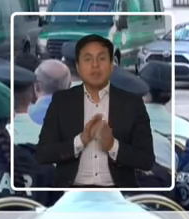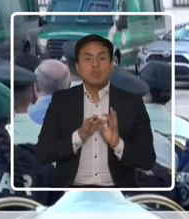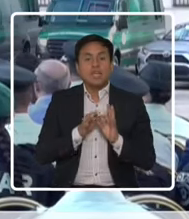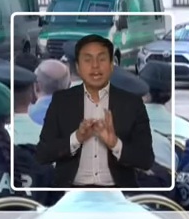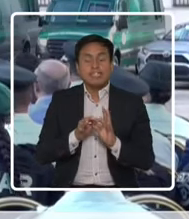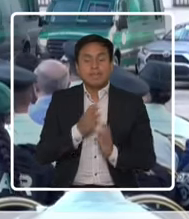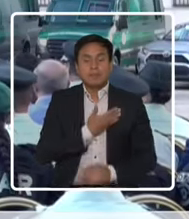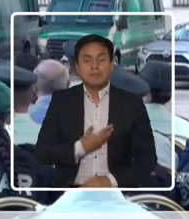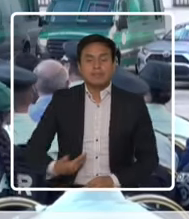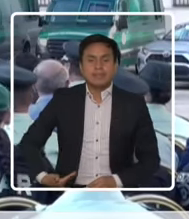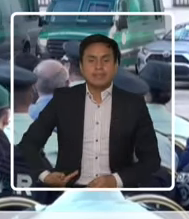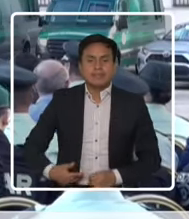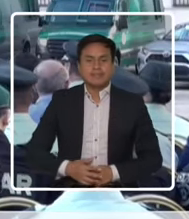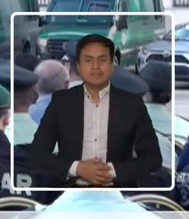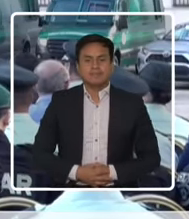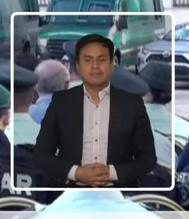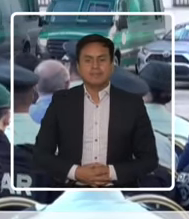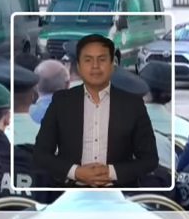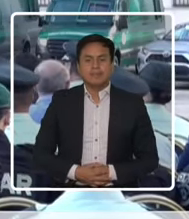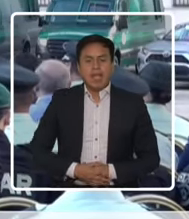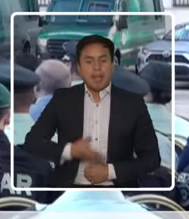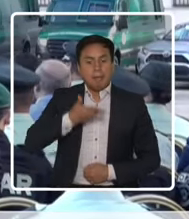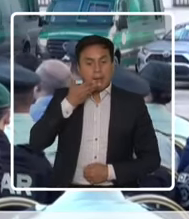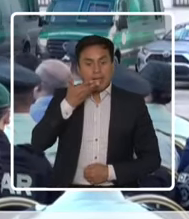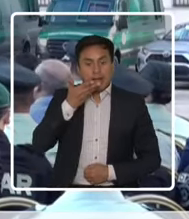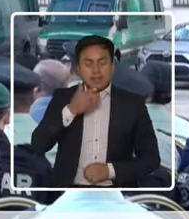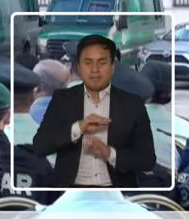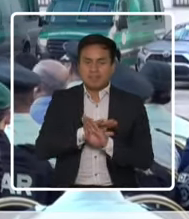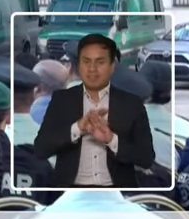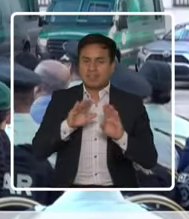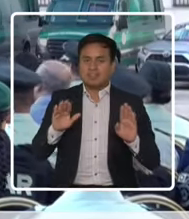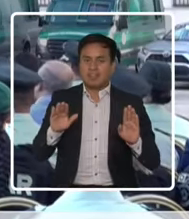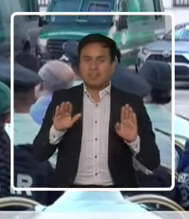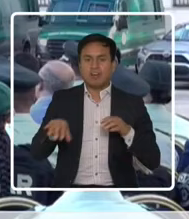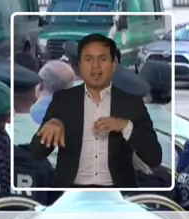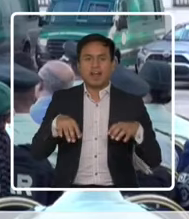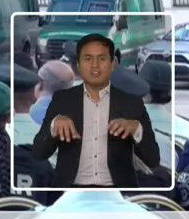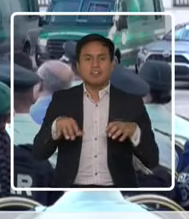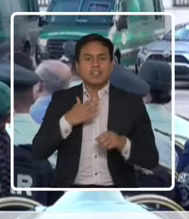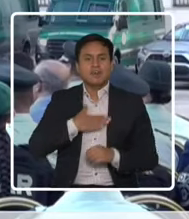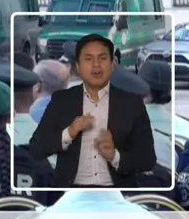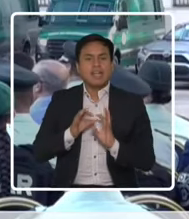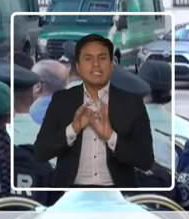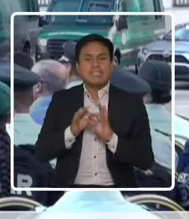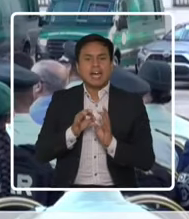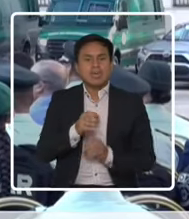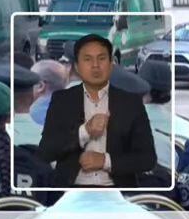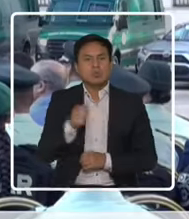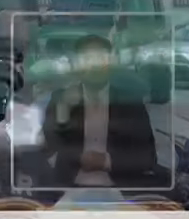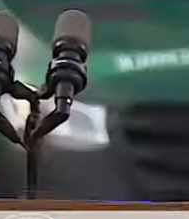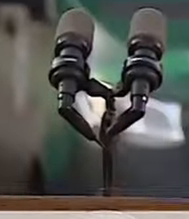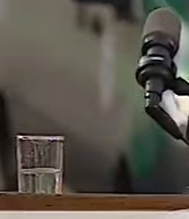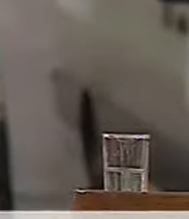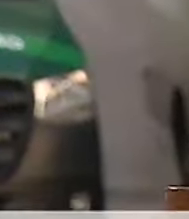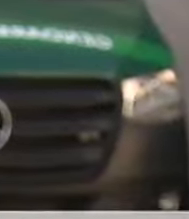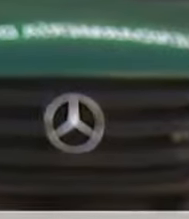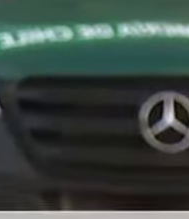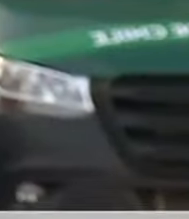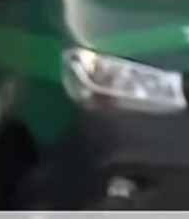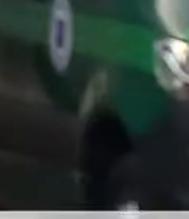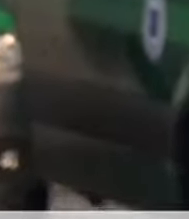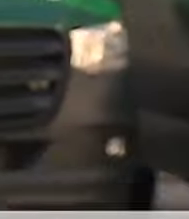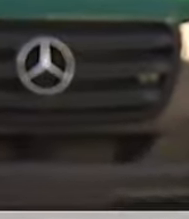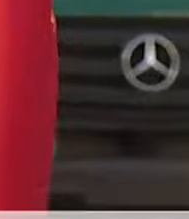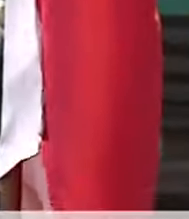Muchas gracias, presidente. Con sus palabras damos por finalizado este acto. Queremos agradecer a todos y todas por su presencia